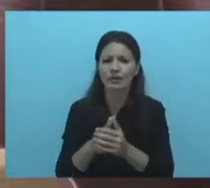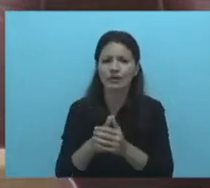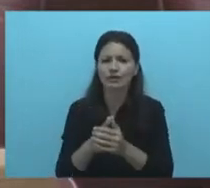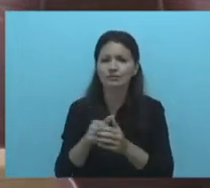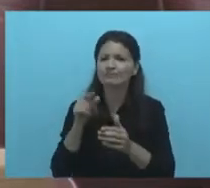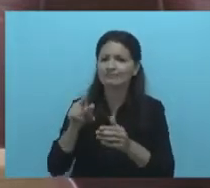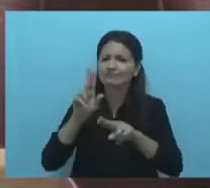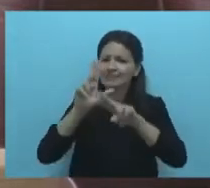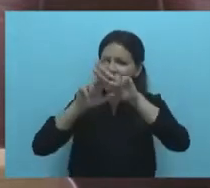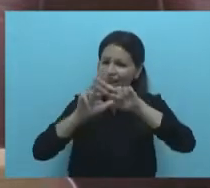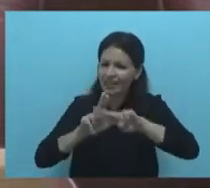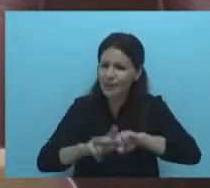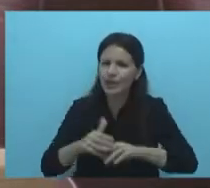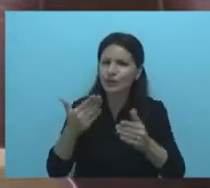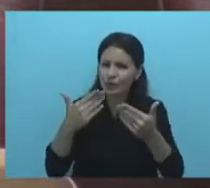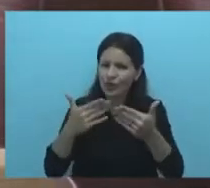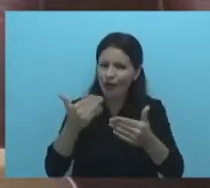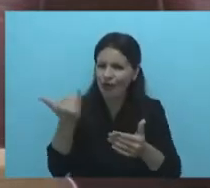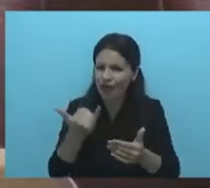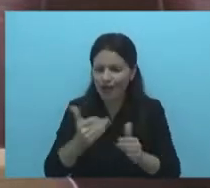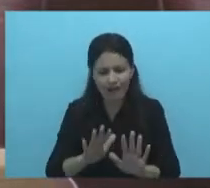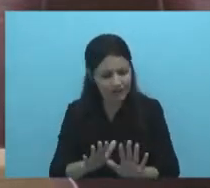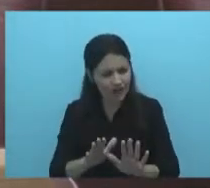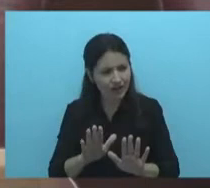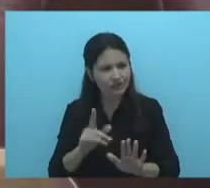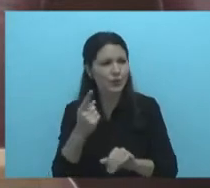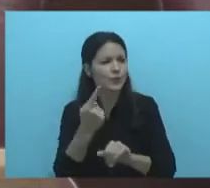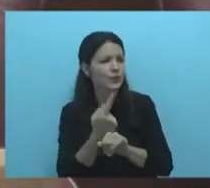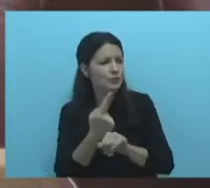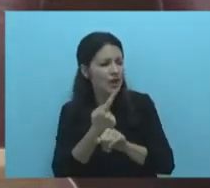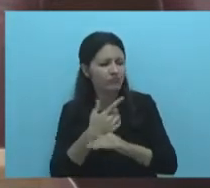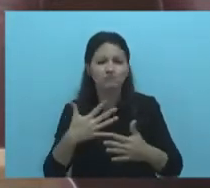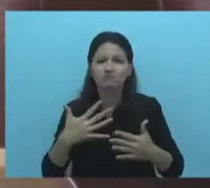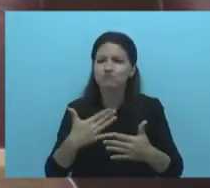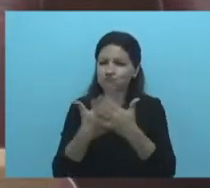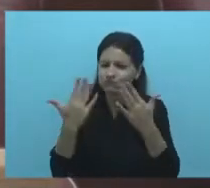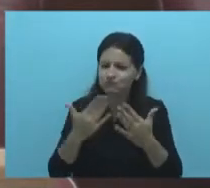esos tratamientos fueran posibles. Por eso, en primer lugar, un sentido